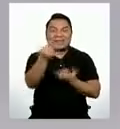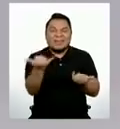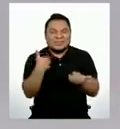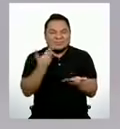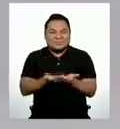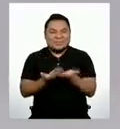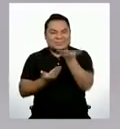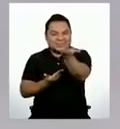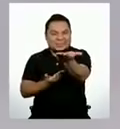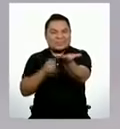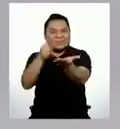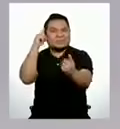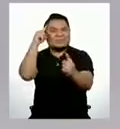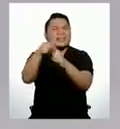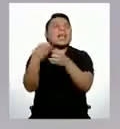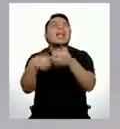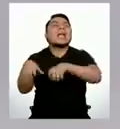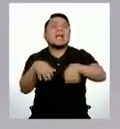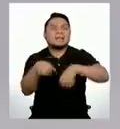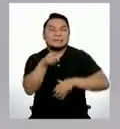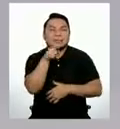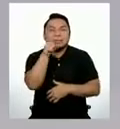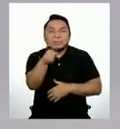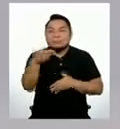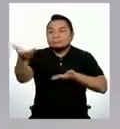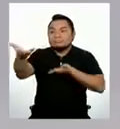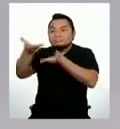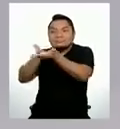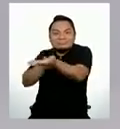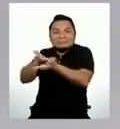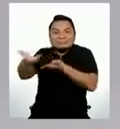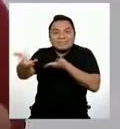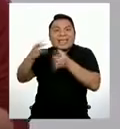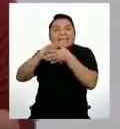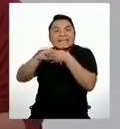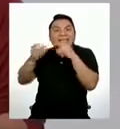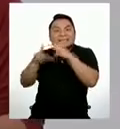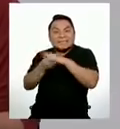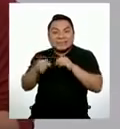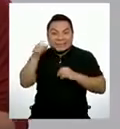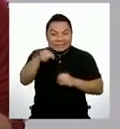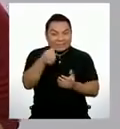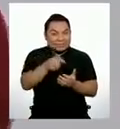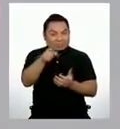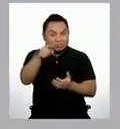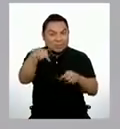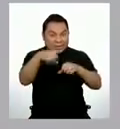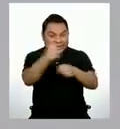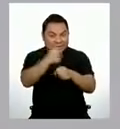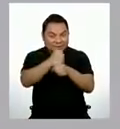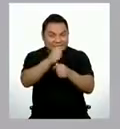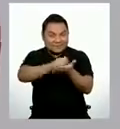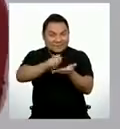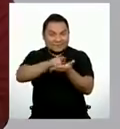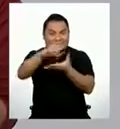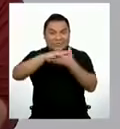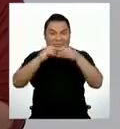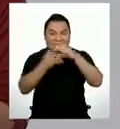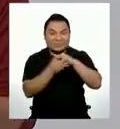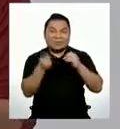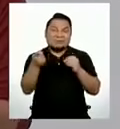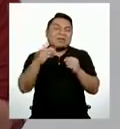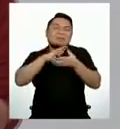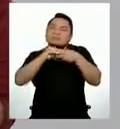siguiente reto. Y el reto se llama intercambio de historias. En este reto de intercambio de historias, que puede ser